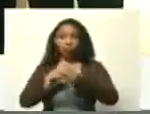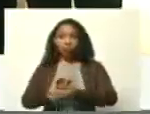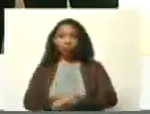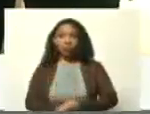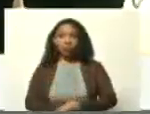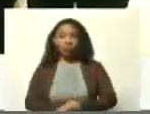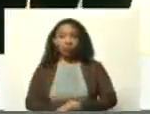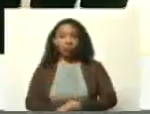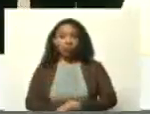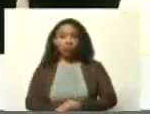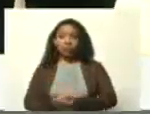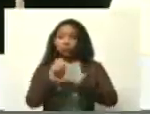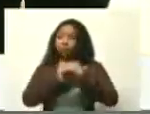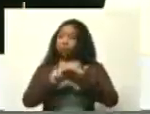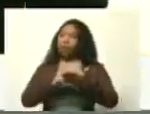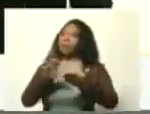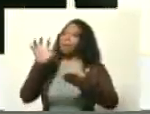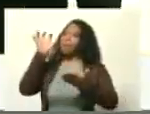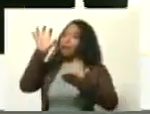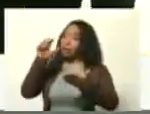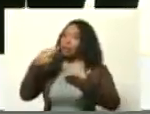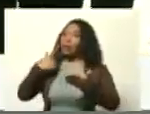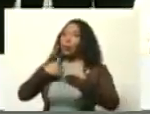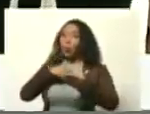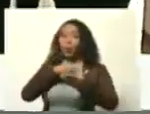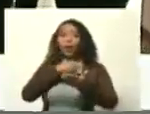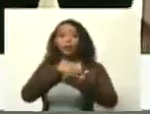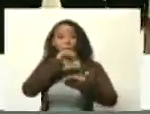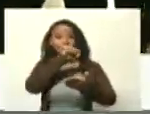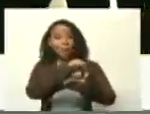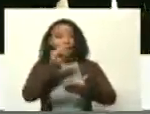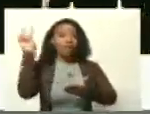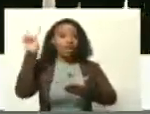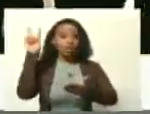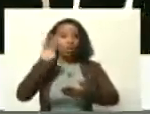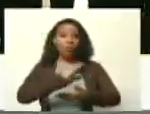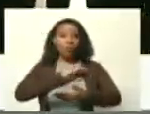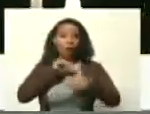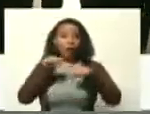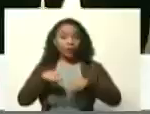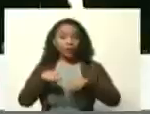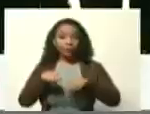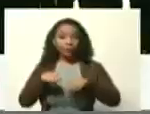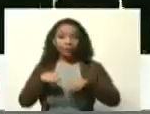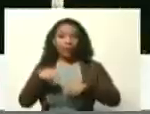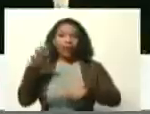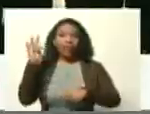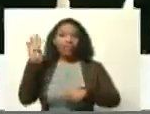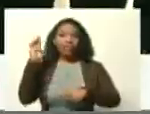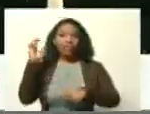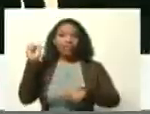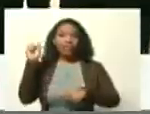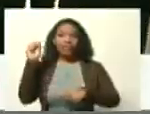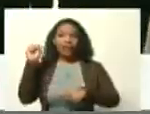Bueno, un literato patriota de nuestra amada Venezuela, Francisco Pimentel. Aquí